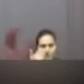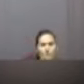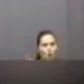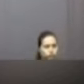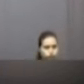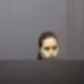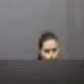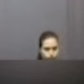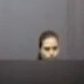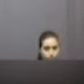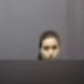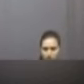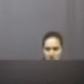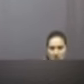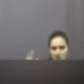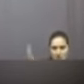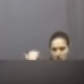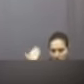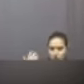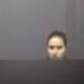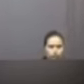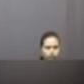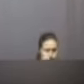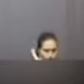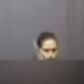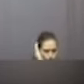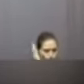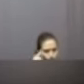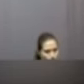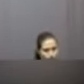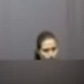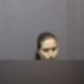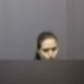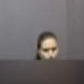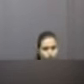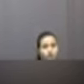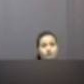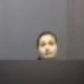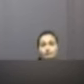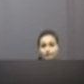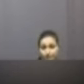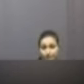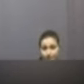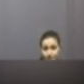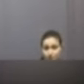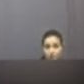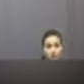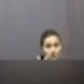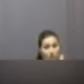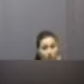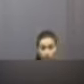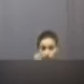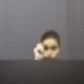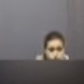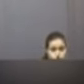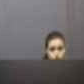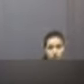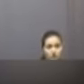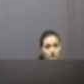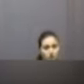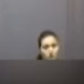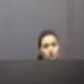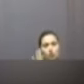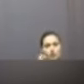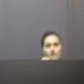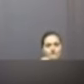instituciones eh o interesados a lo que se le consultaba no querían ningún tipo de